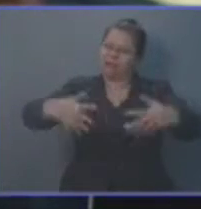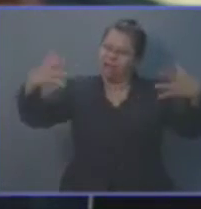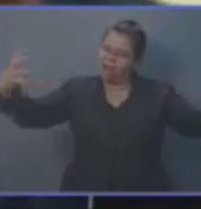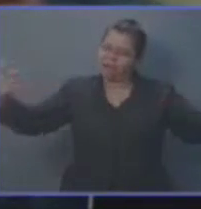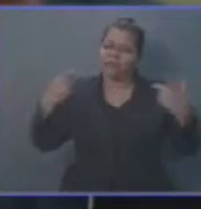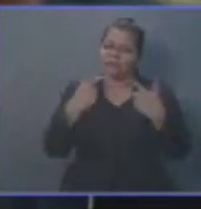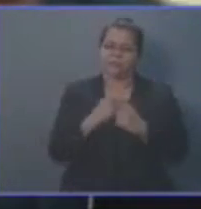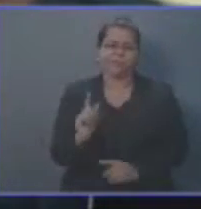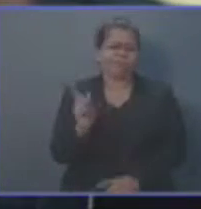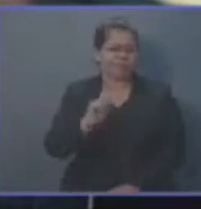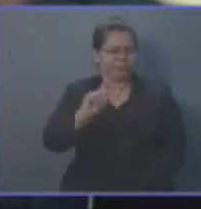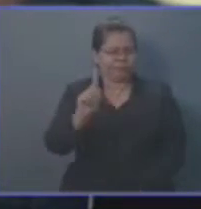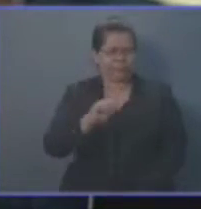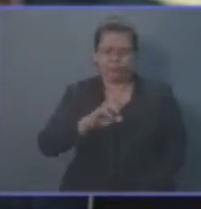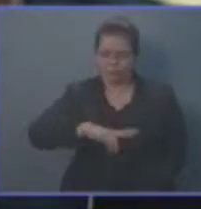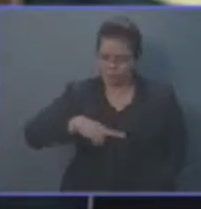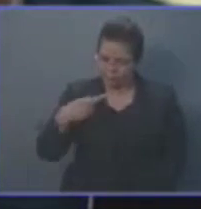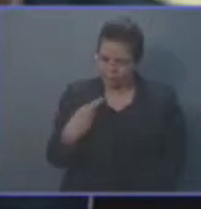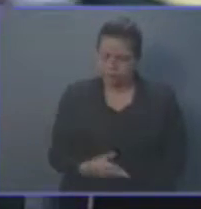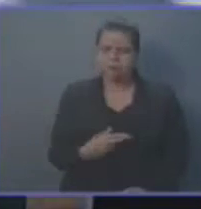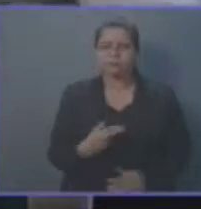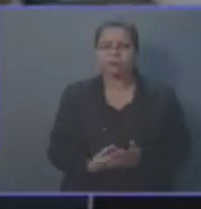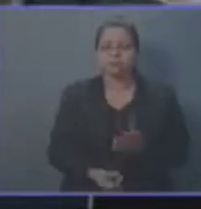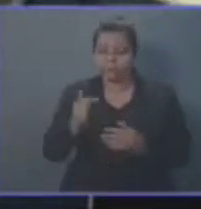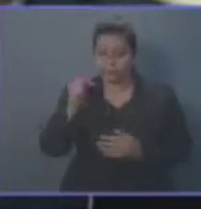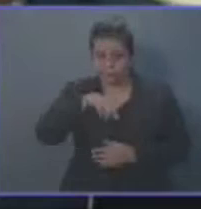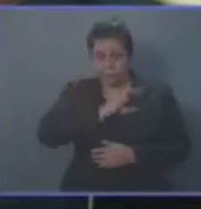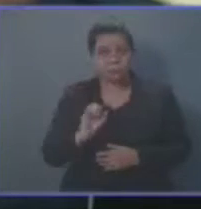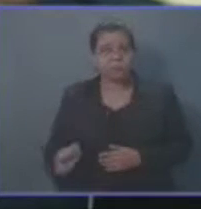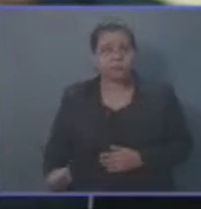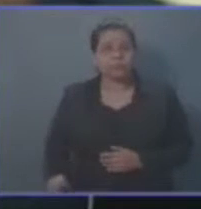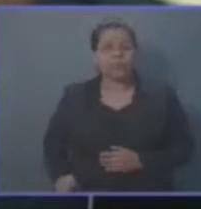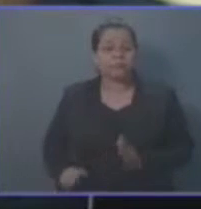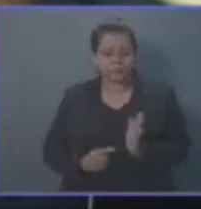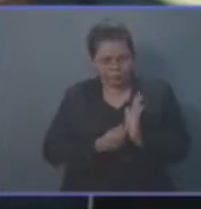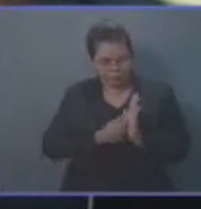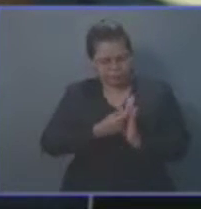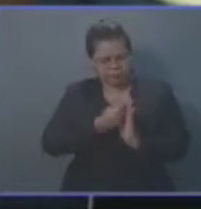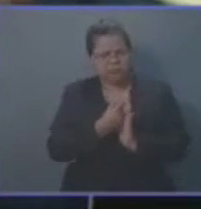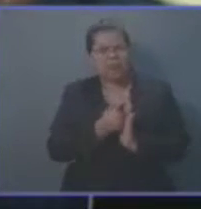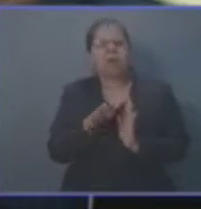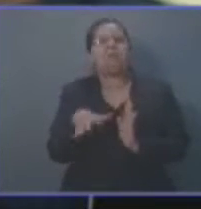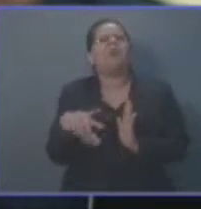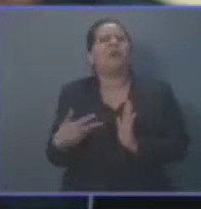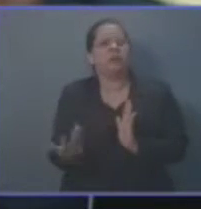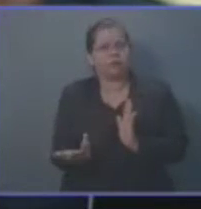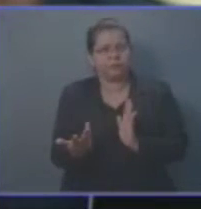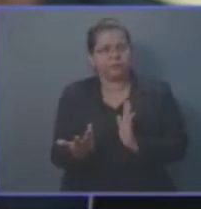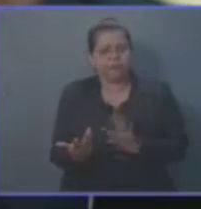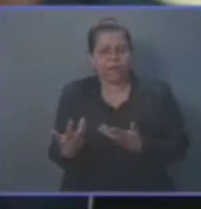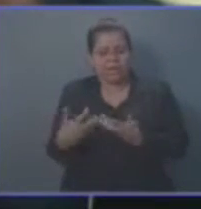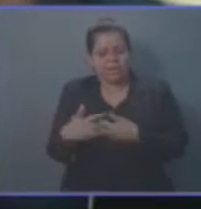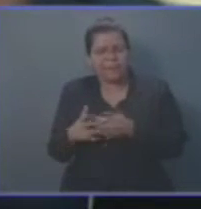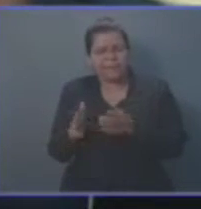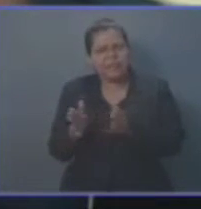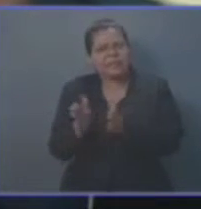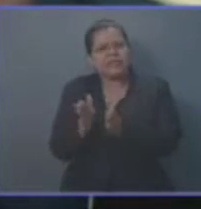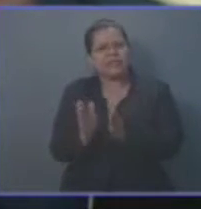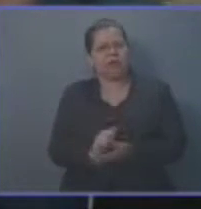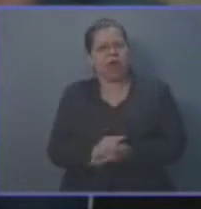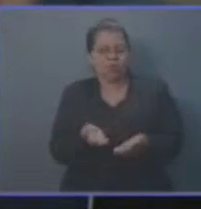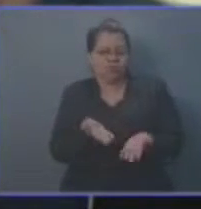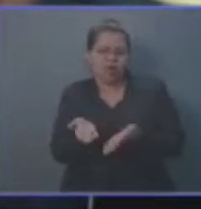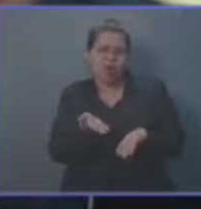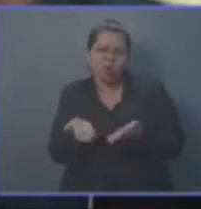En realidad, la economía salvadoreña se sostiene a partir de la pequeña y de